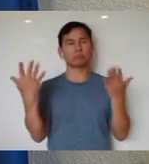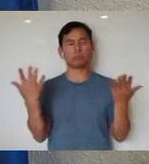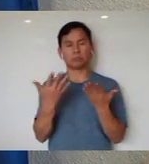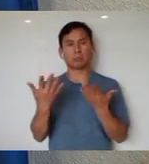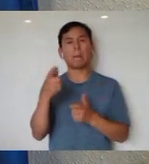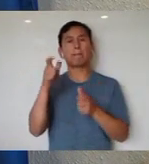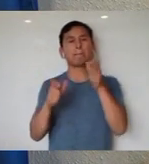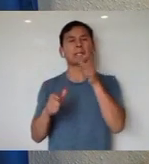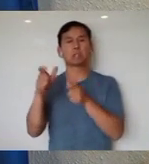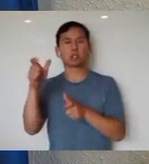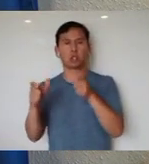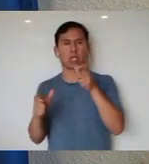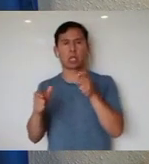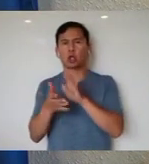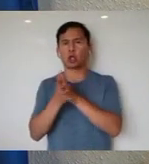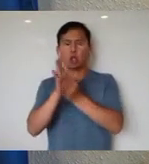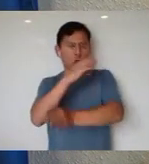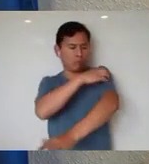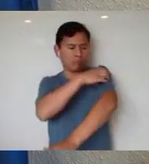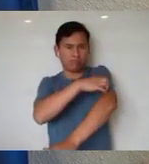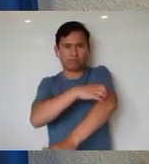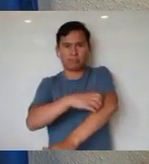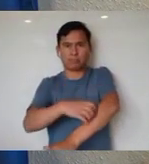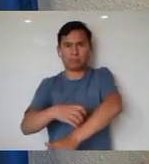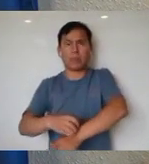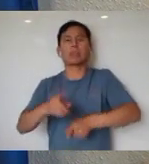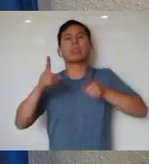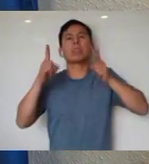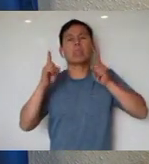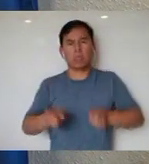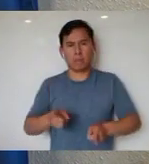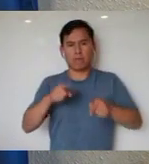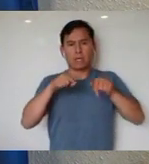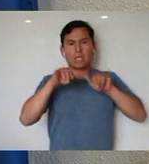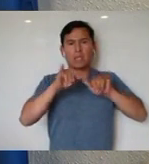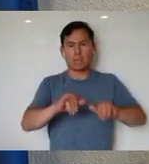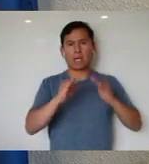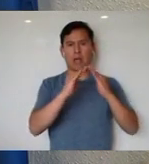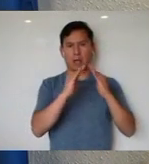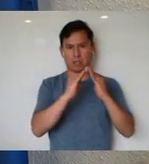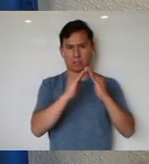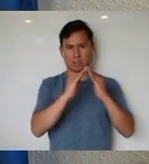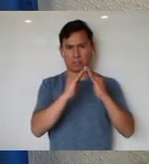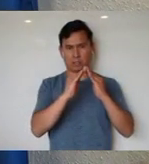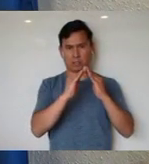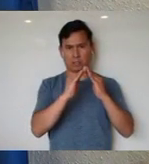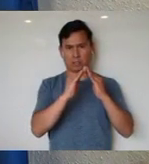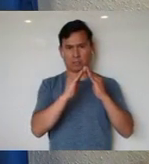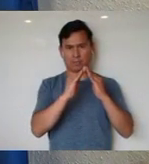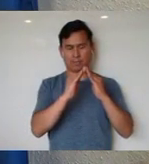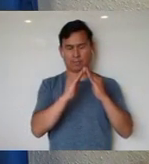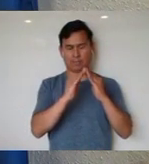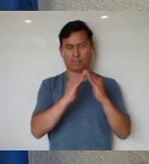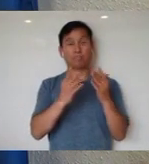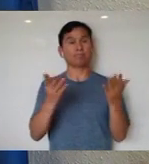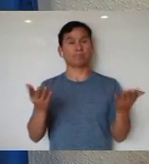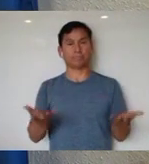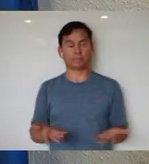que las personas de todo el territorio nacional deben permanecer en sus residencias y en sus domicilios habituales,